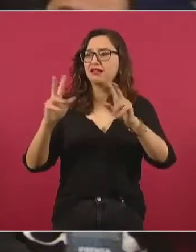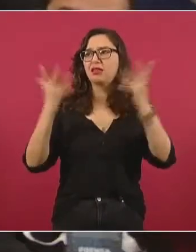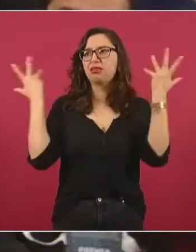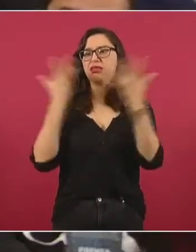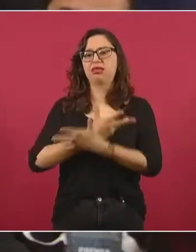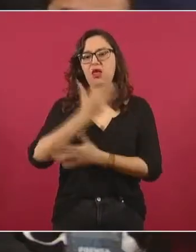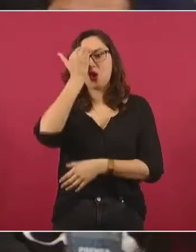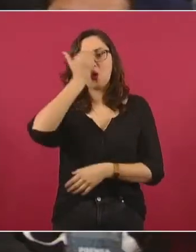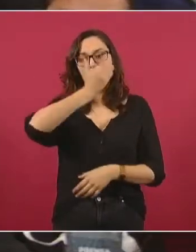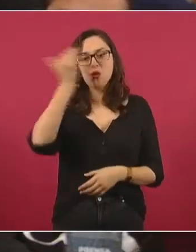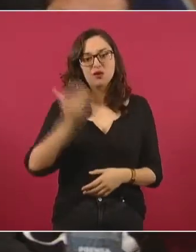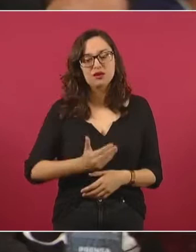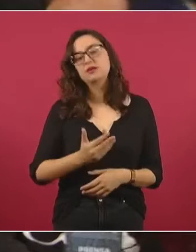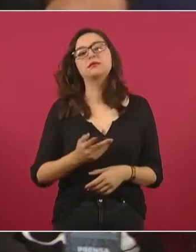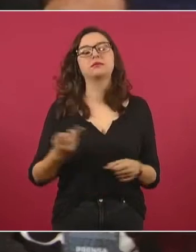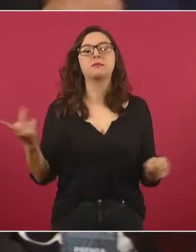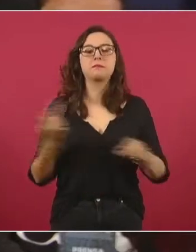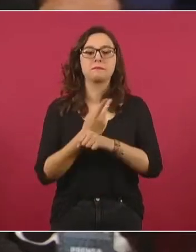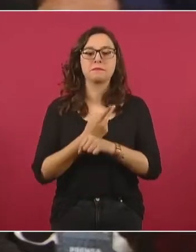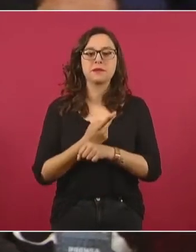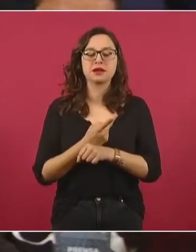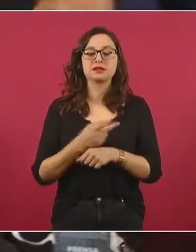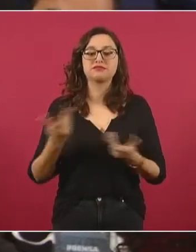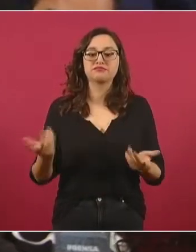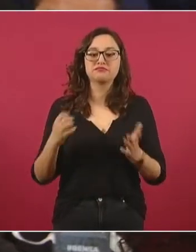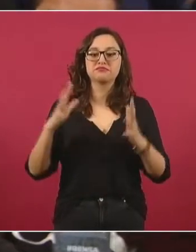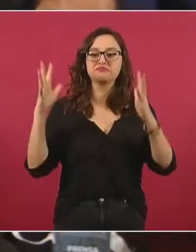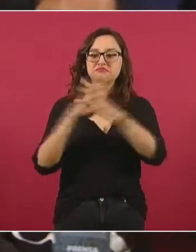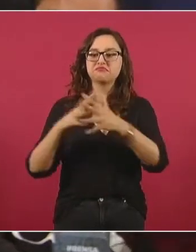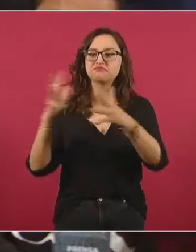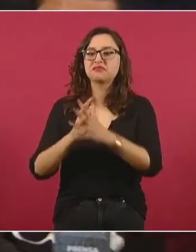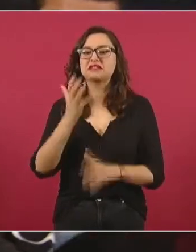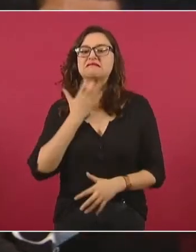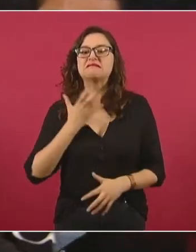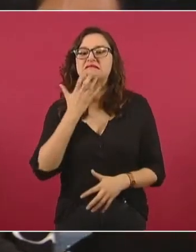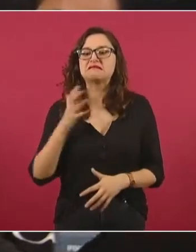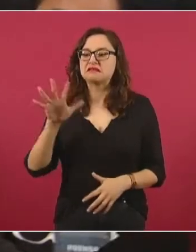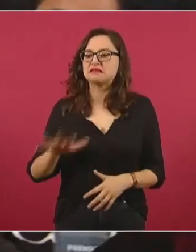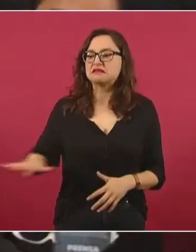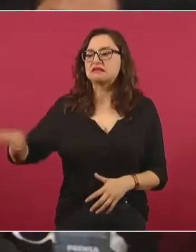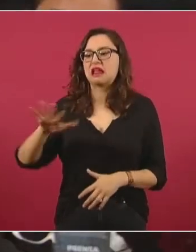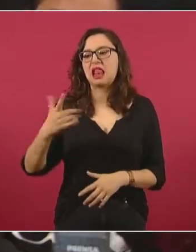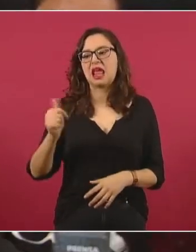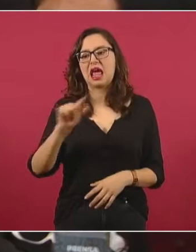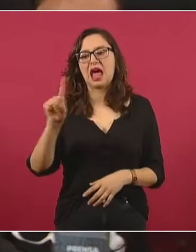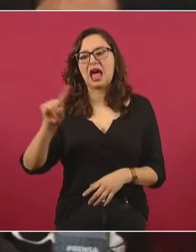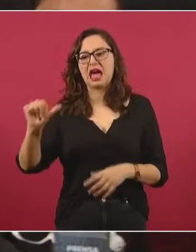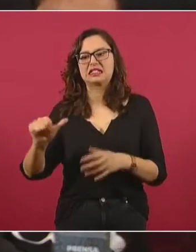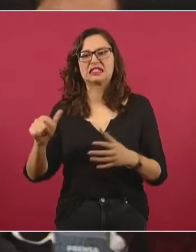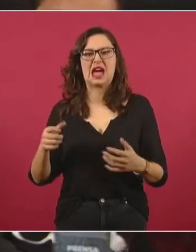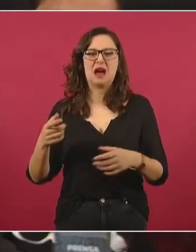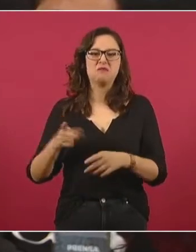el Medio Oriente. Ha habido un bombardeo por parte de Israel en la zona de Gaza, hay un reporte de 44